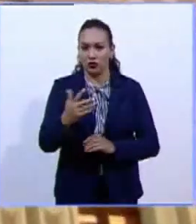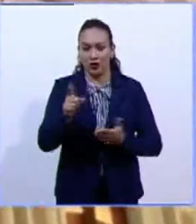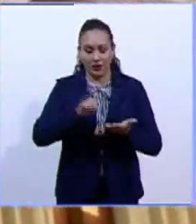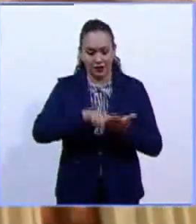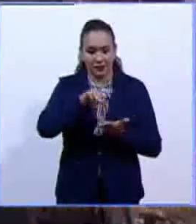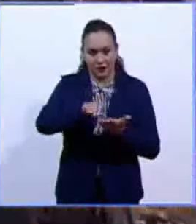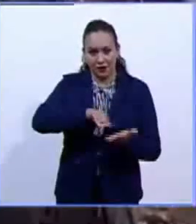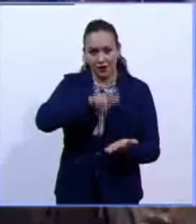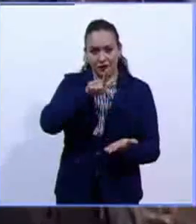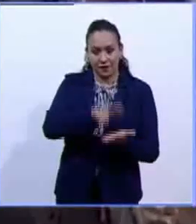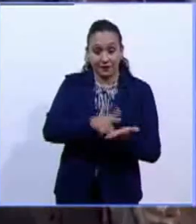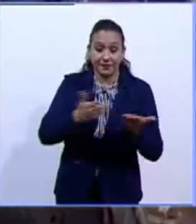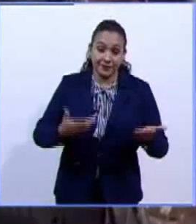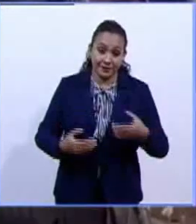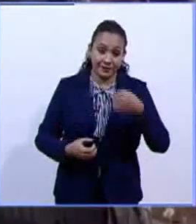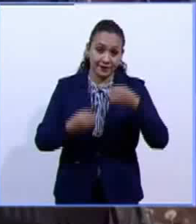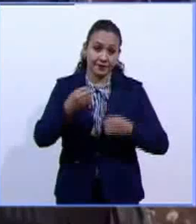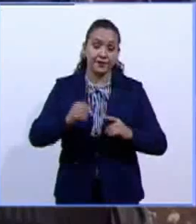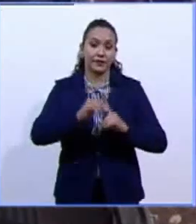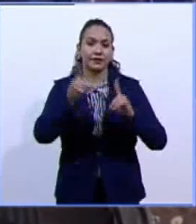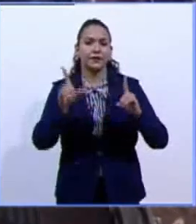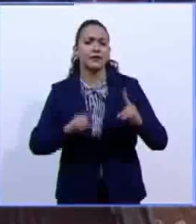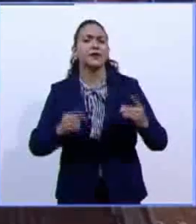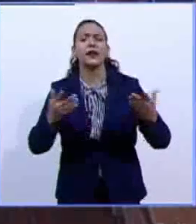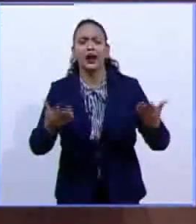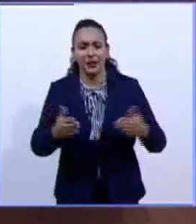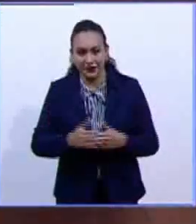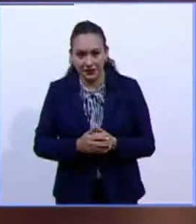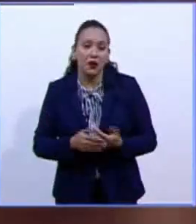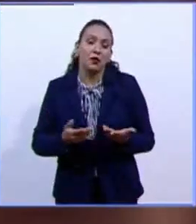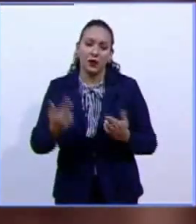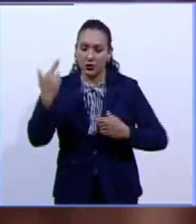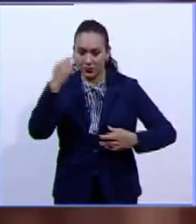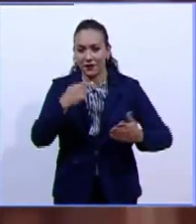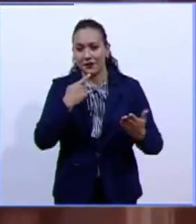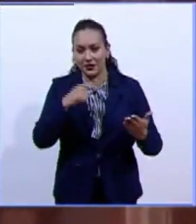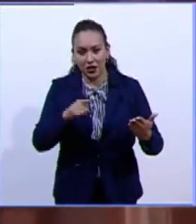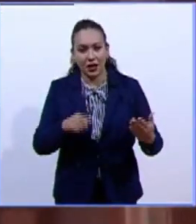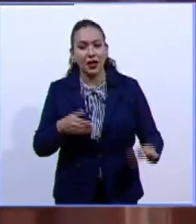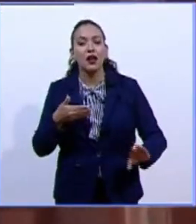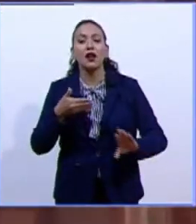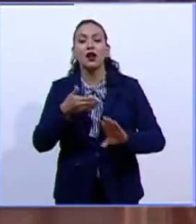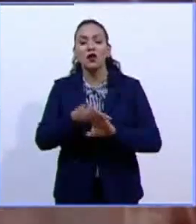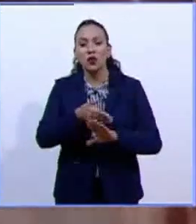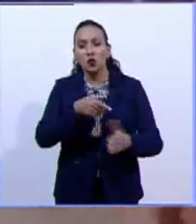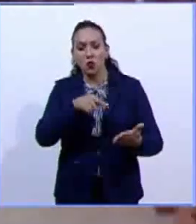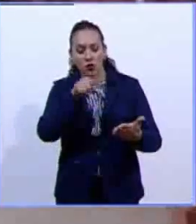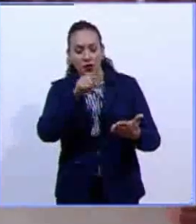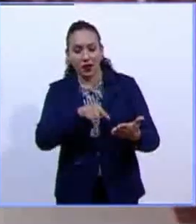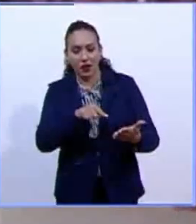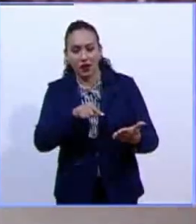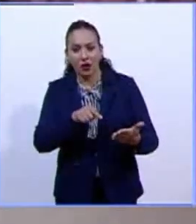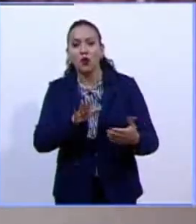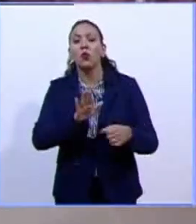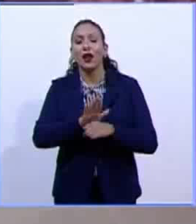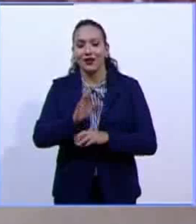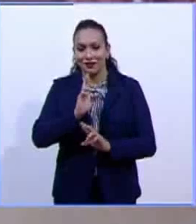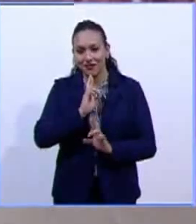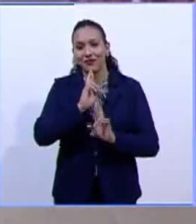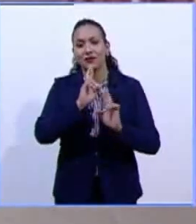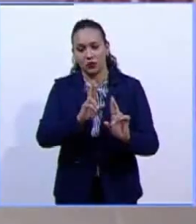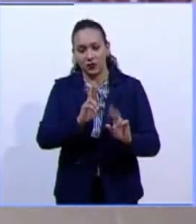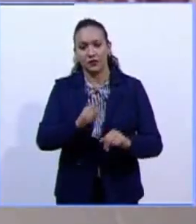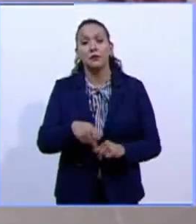constitucional, la Corte llevó a cabo la suplencia de la deficiencia en la demanda contra, en este sentido, la contestación, pero también